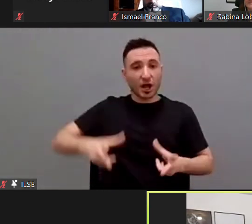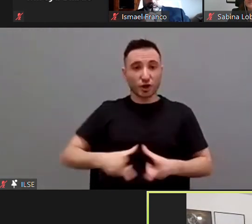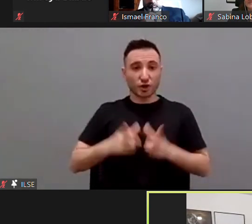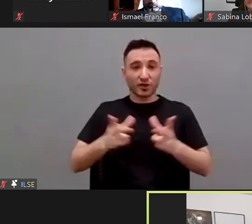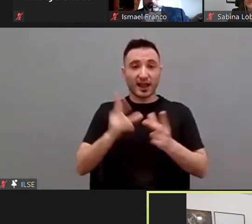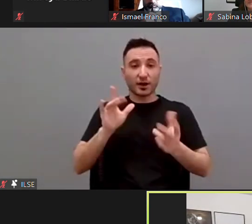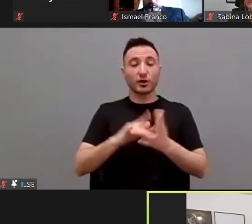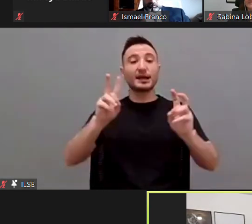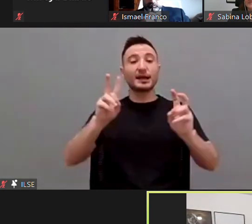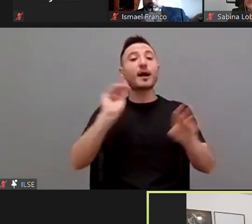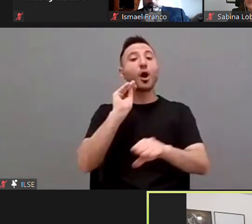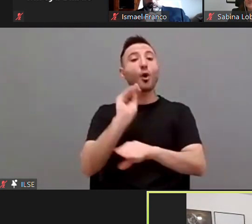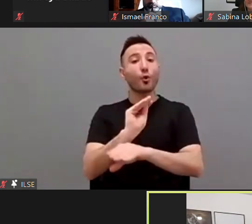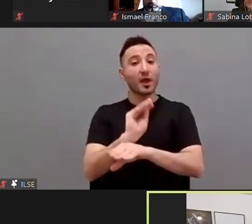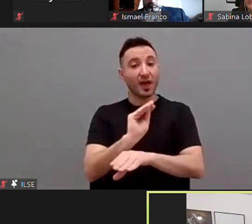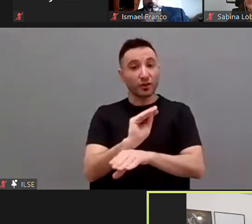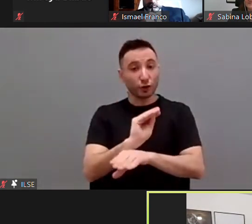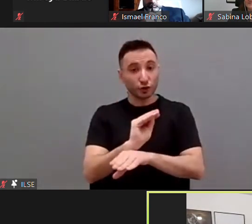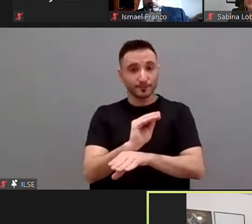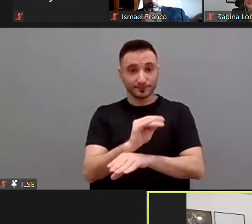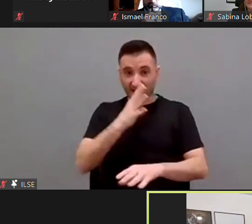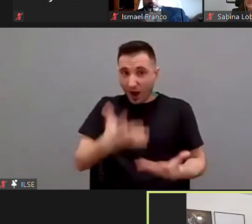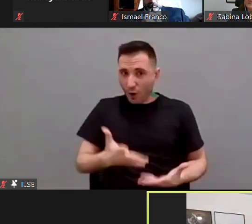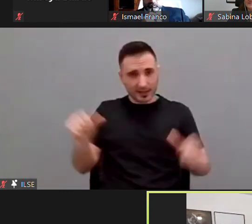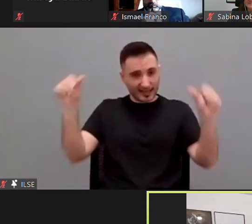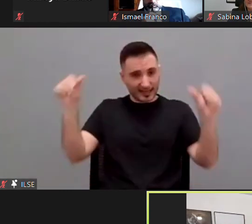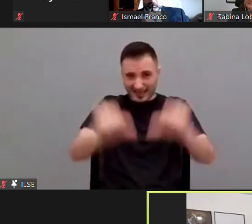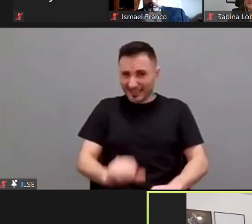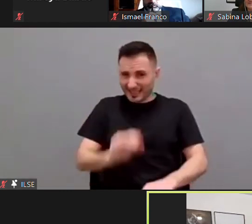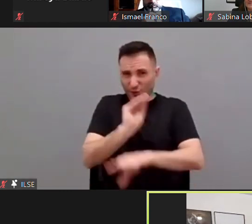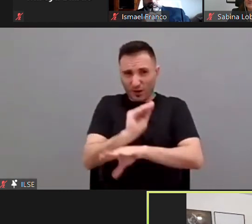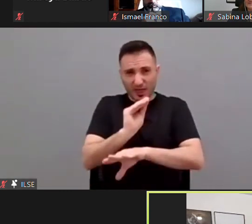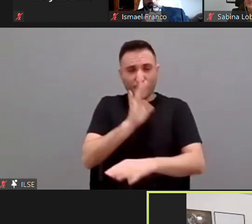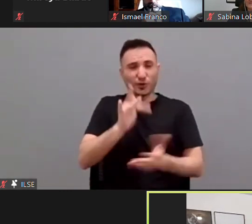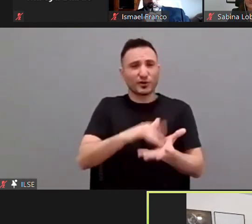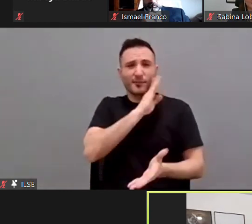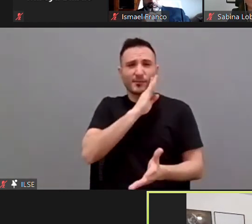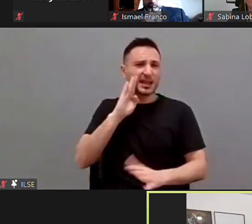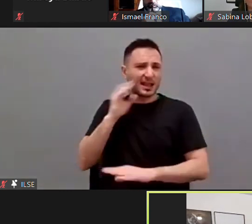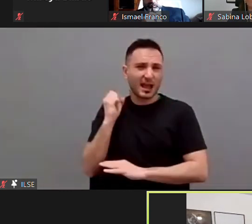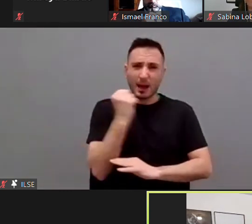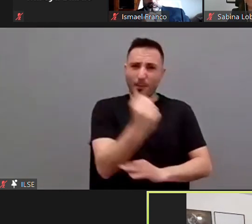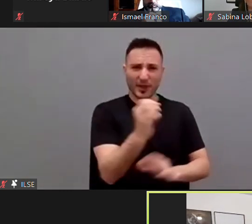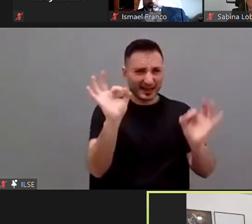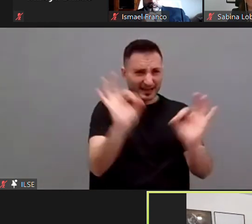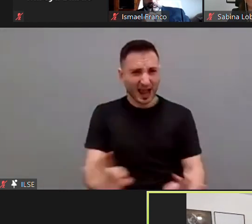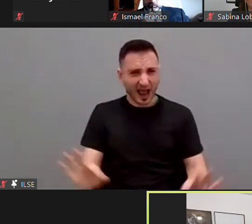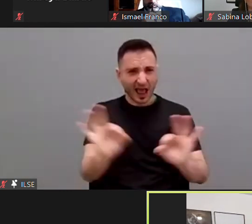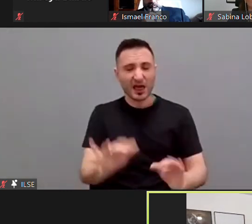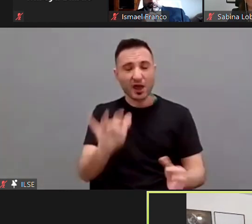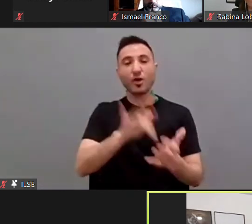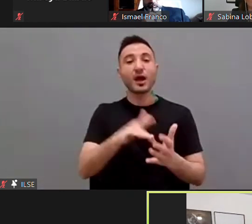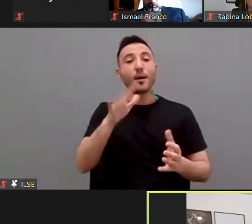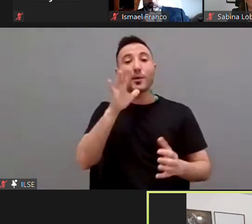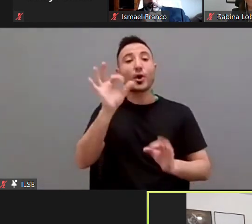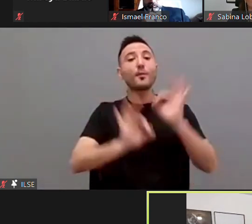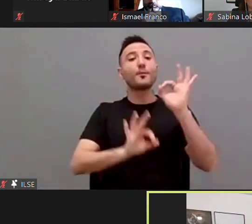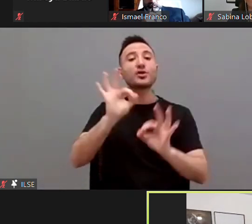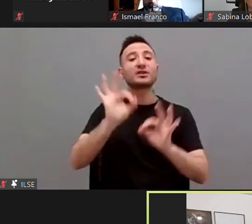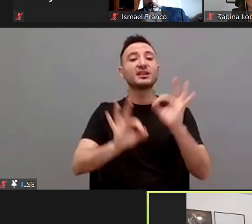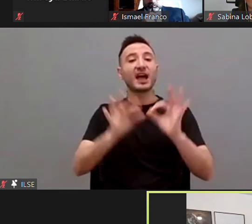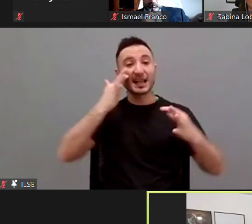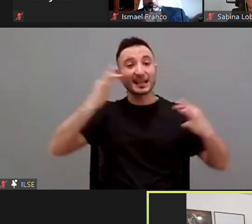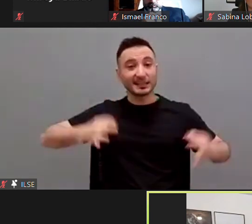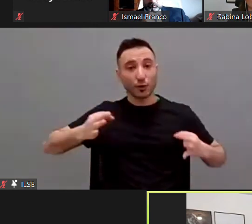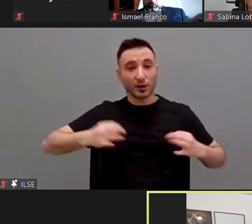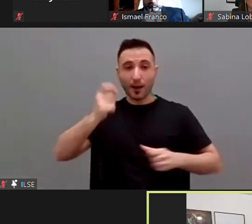estamos viviendo, la crisis de los cuidados, porque realmente no se apoya la maternidad, porque realmente no se tiene en cuenta que la tasa de fecundidad en España baja y baja cuando